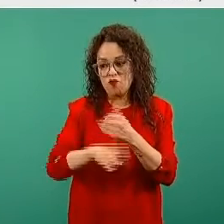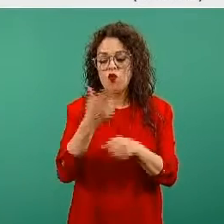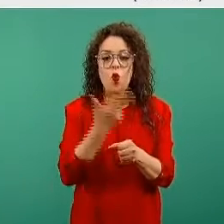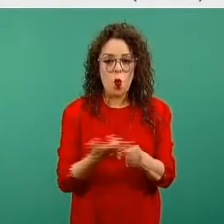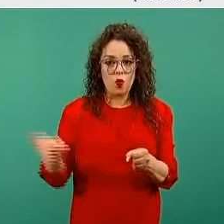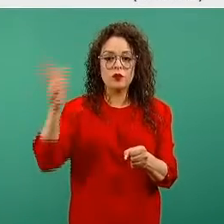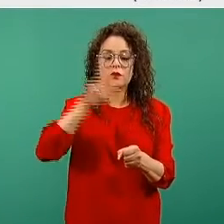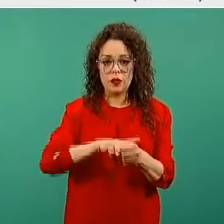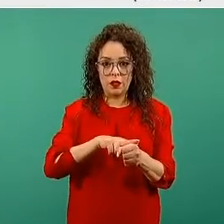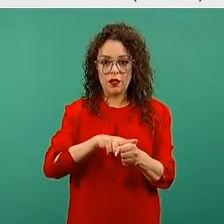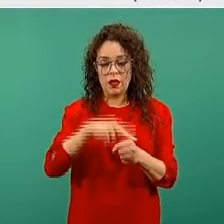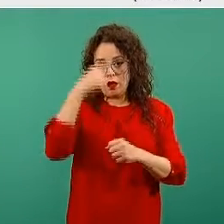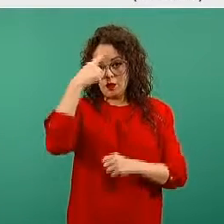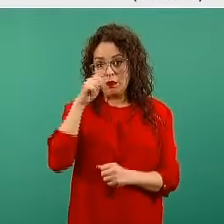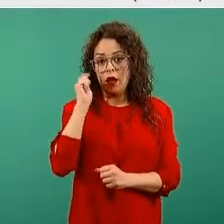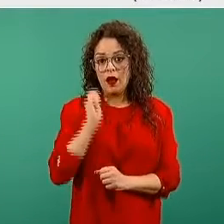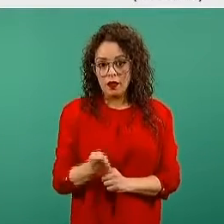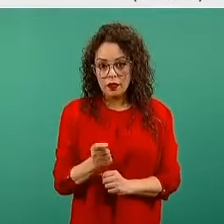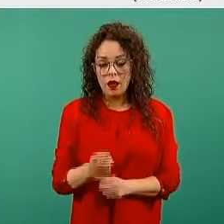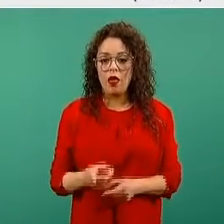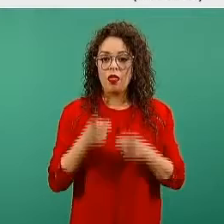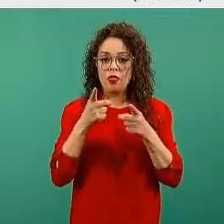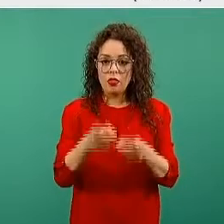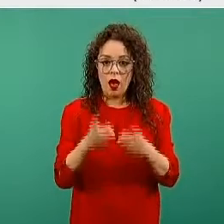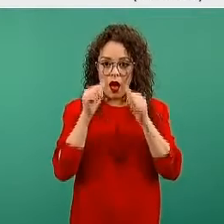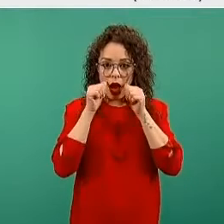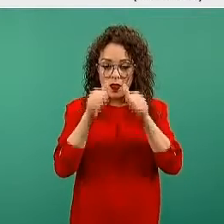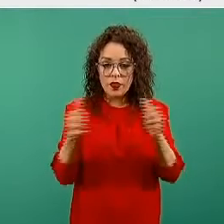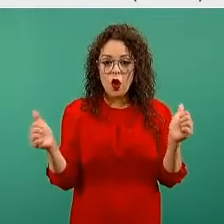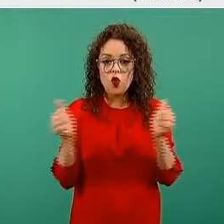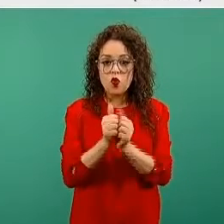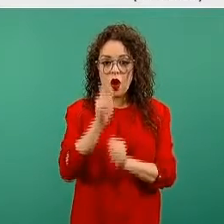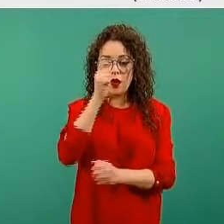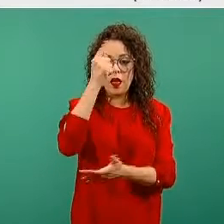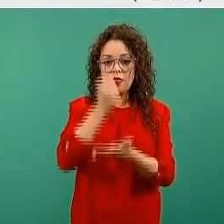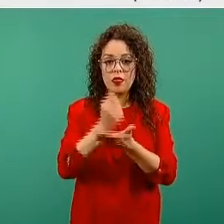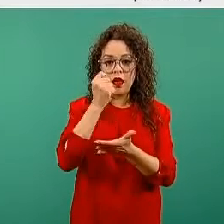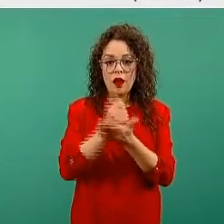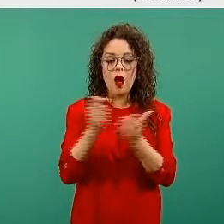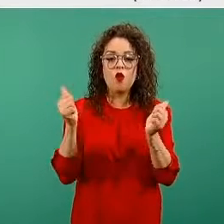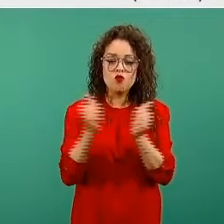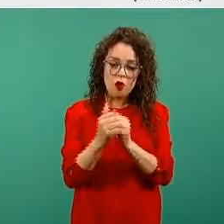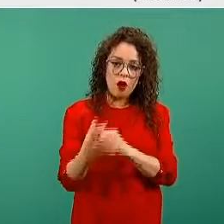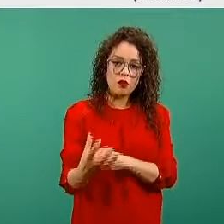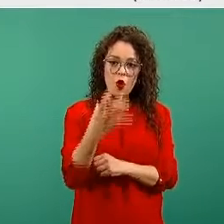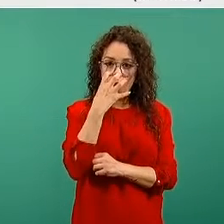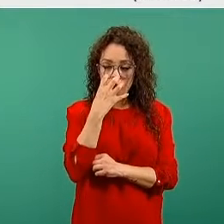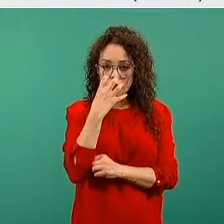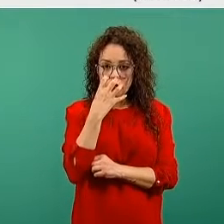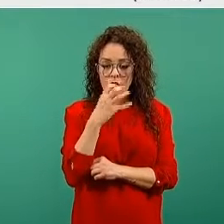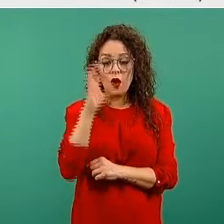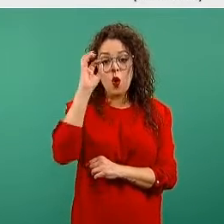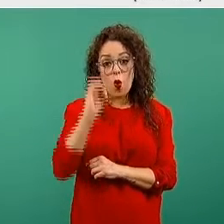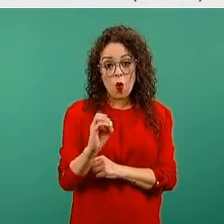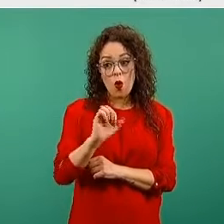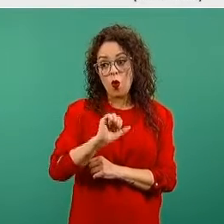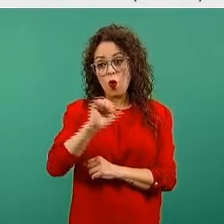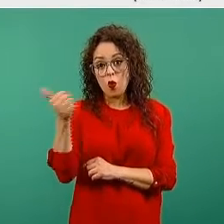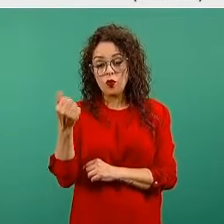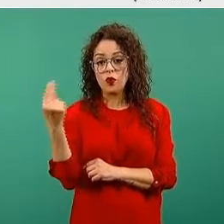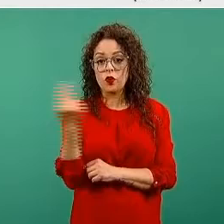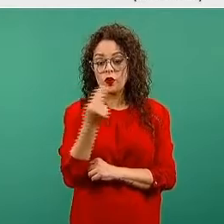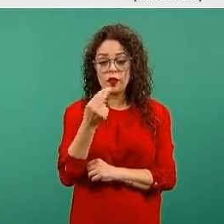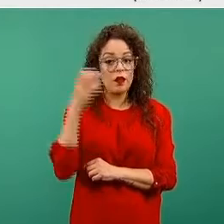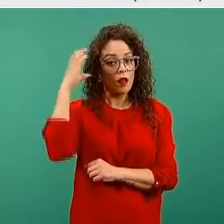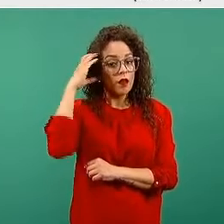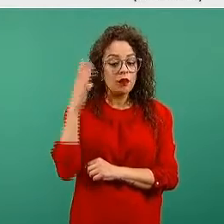el suplemento oportuno de la oxigenoterapia, pero que también en algunos casos necesitan de una cama con ventilador,